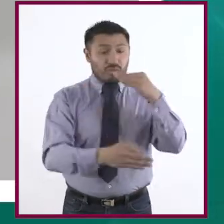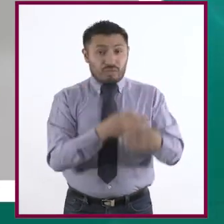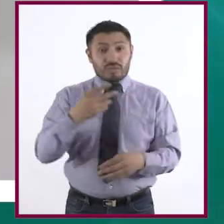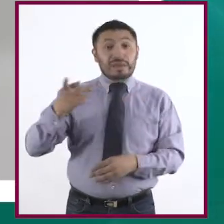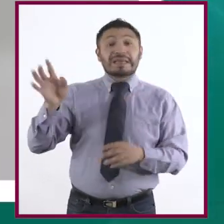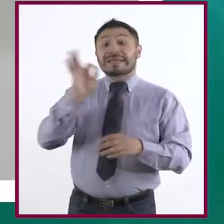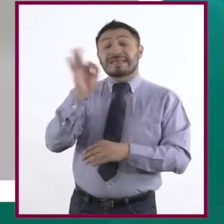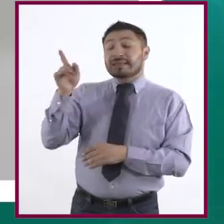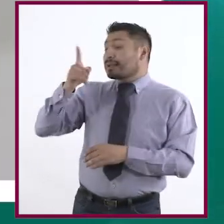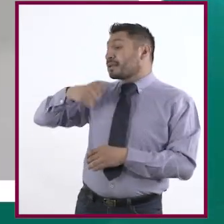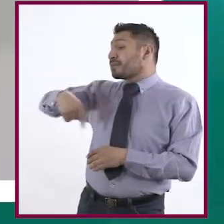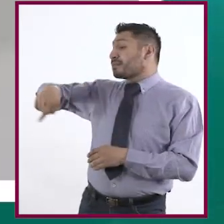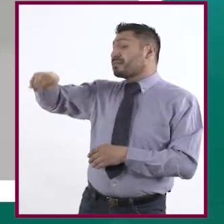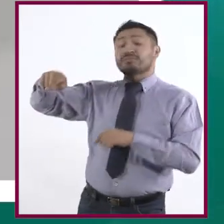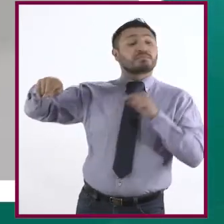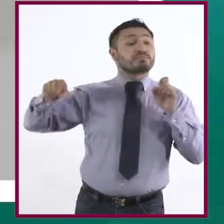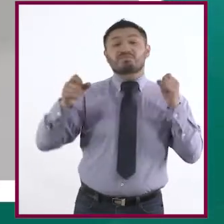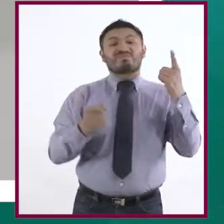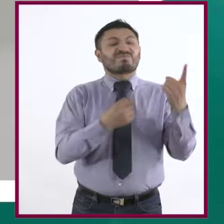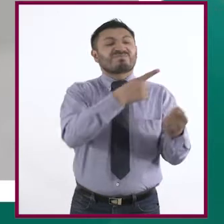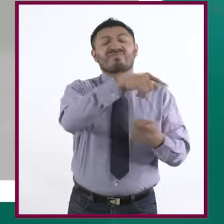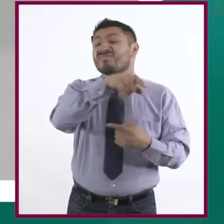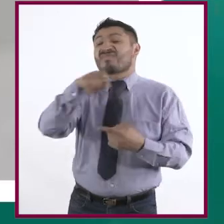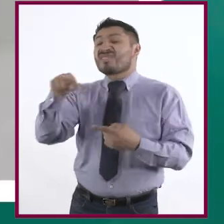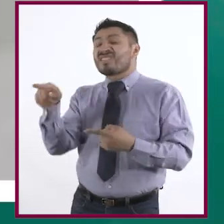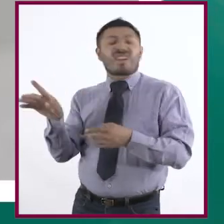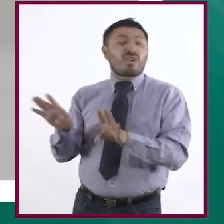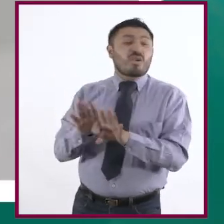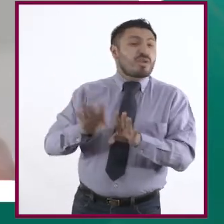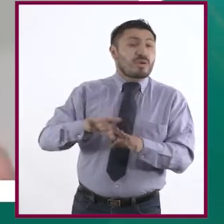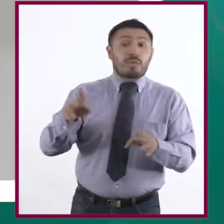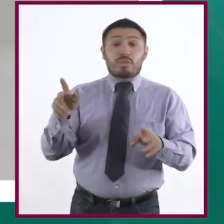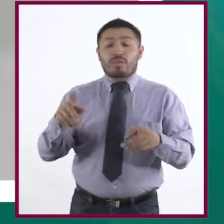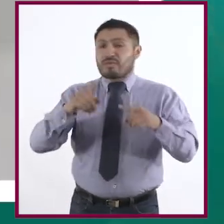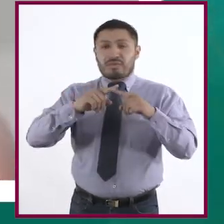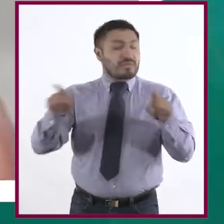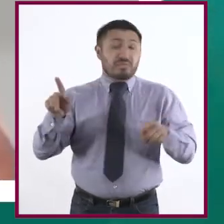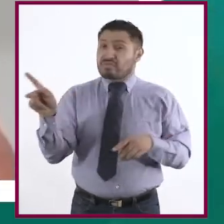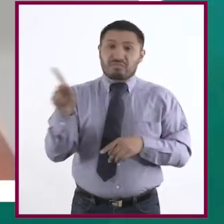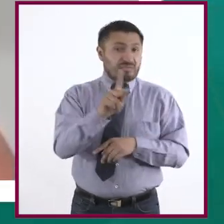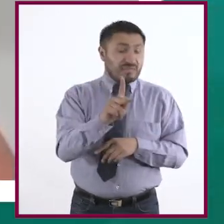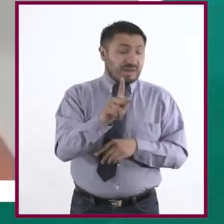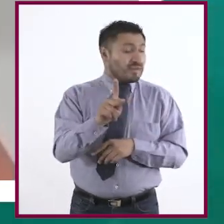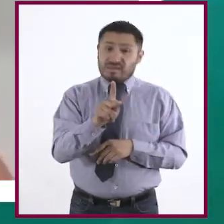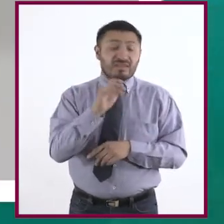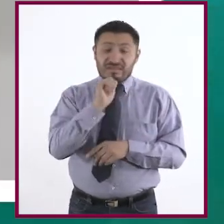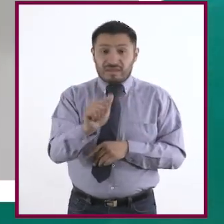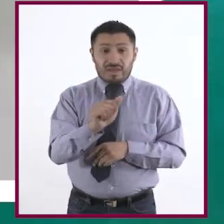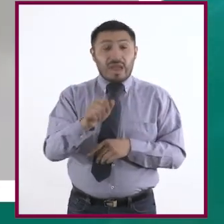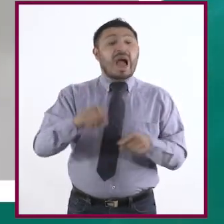eliminados. ¿Cuál fue el problema también a partir de ese momento? Que